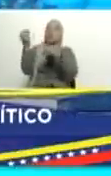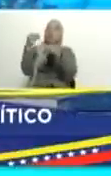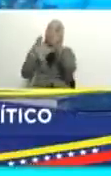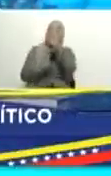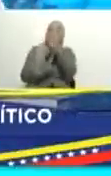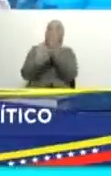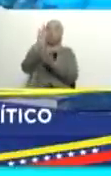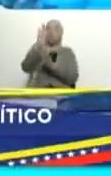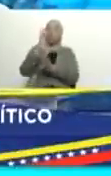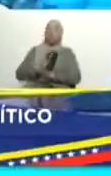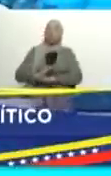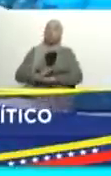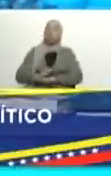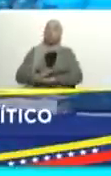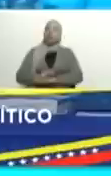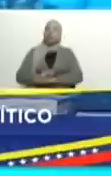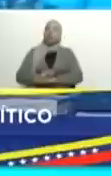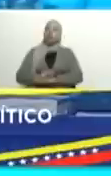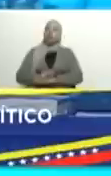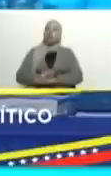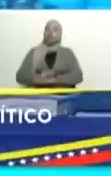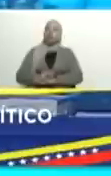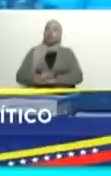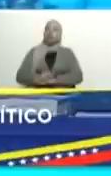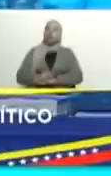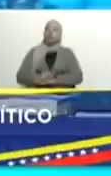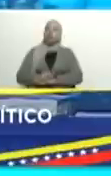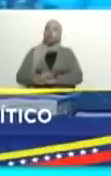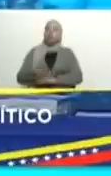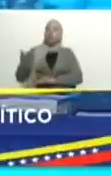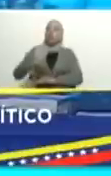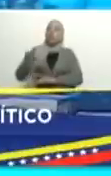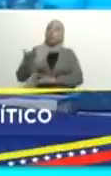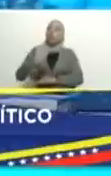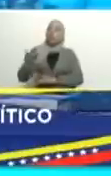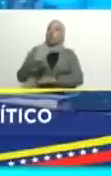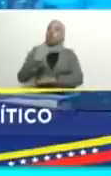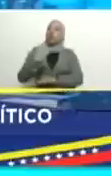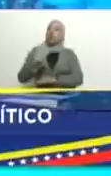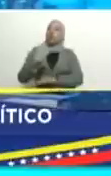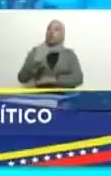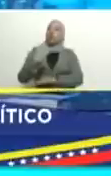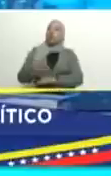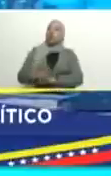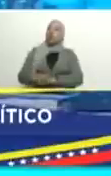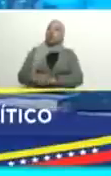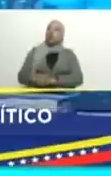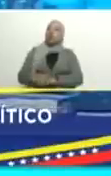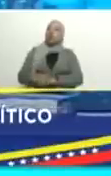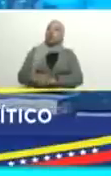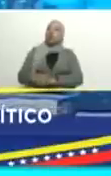También es importante decir que hemos